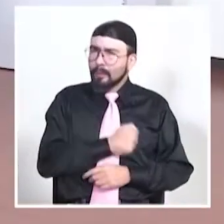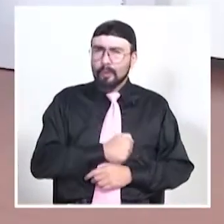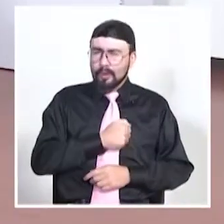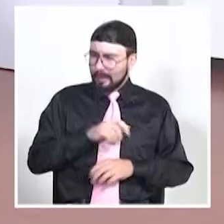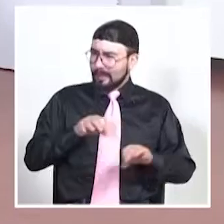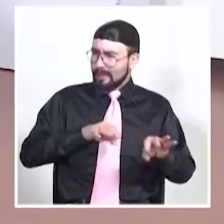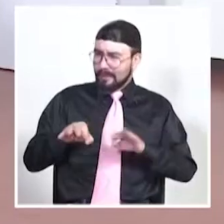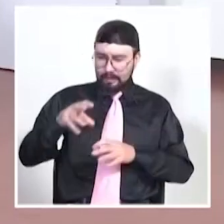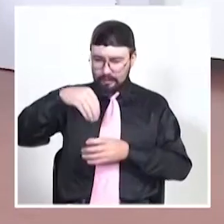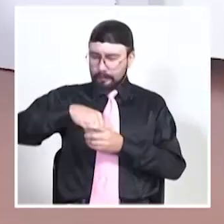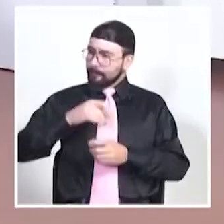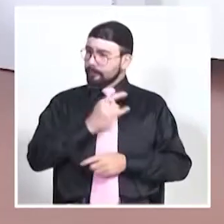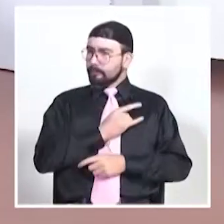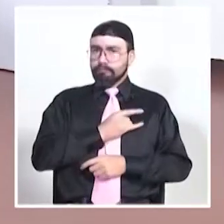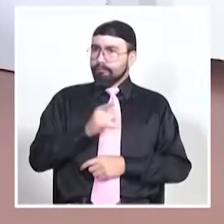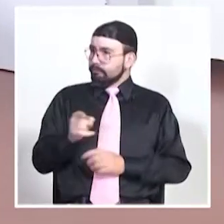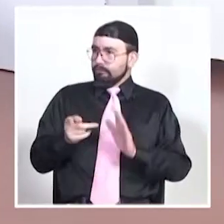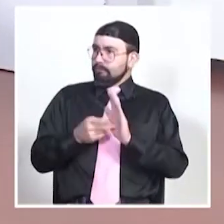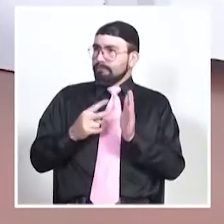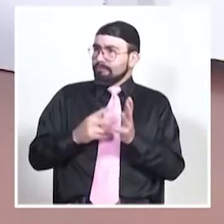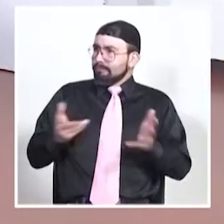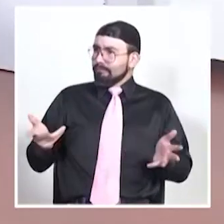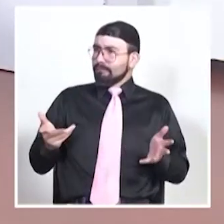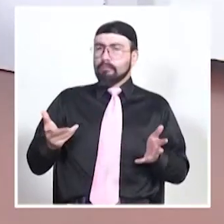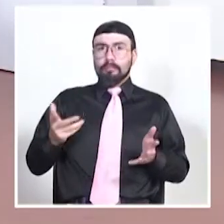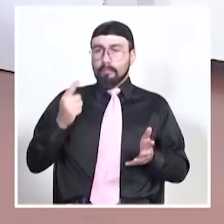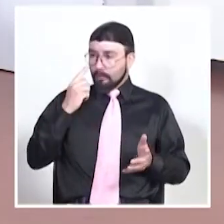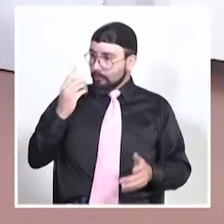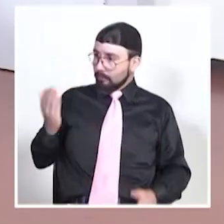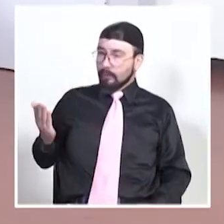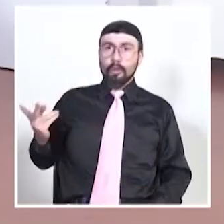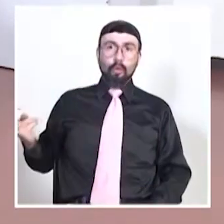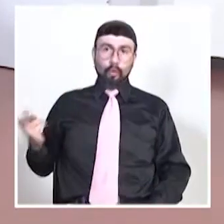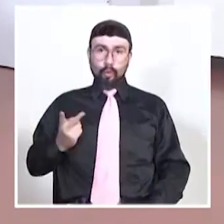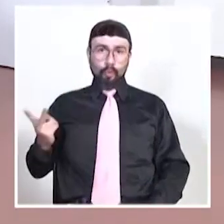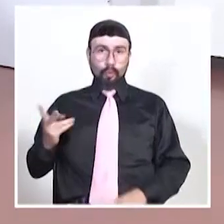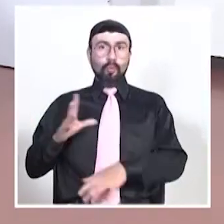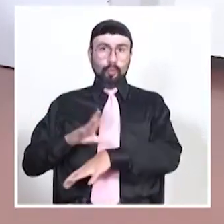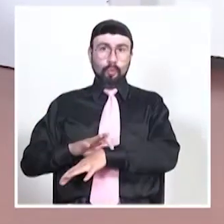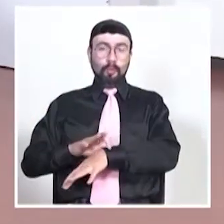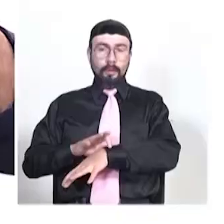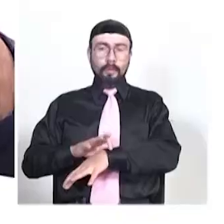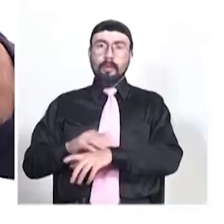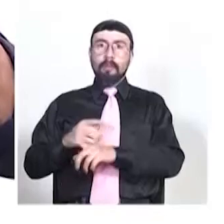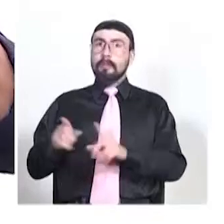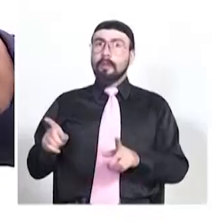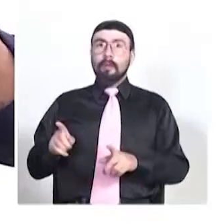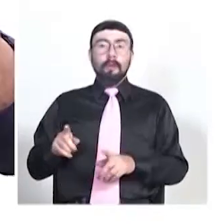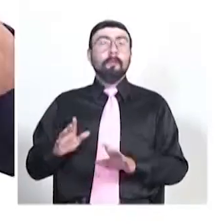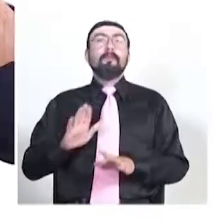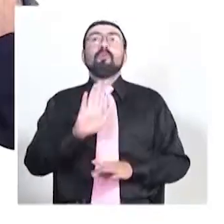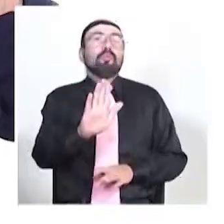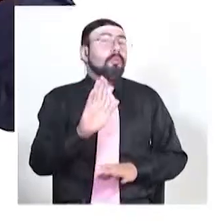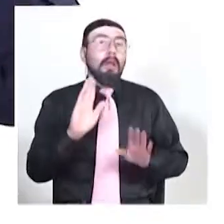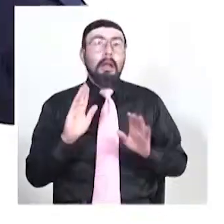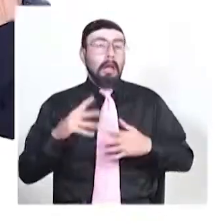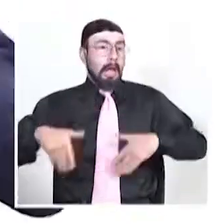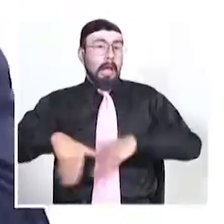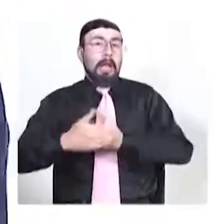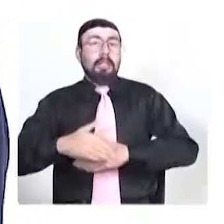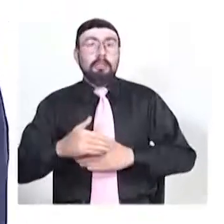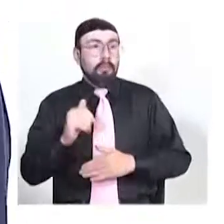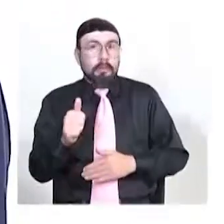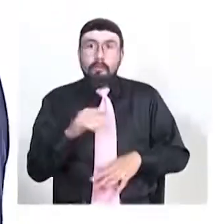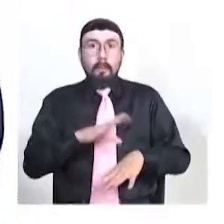en la universidad, porque aquí estamos dos médicos, pero eso le puede pasar a cualquiera de ustedes en la calle sin